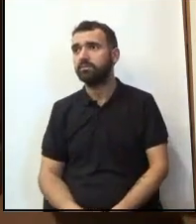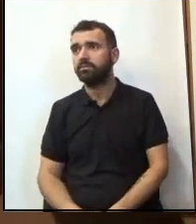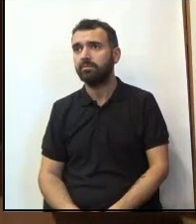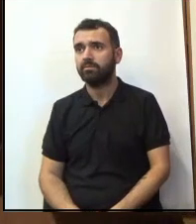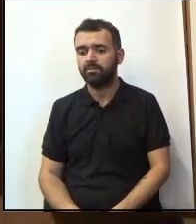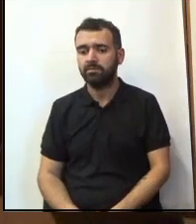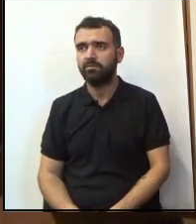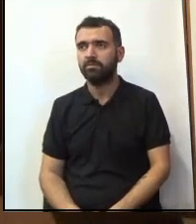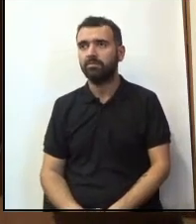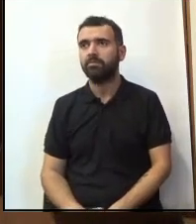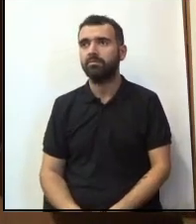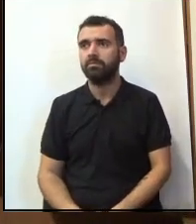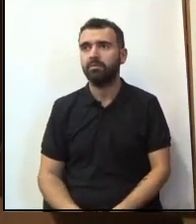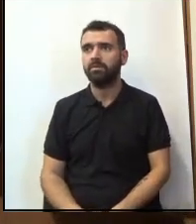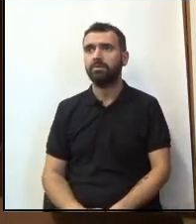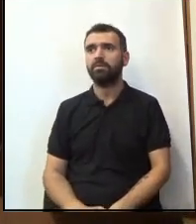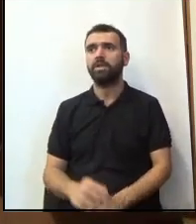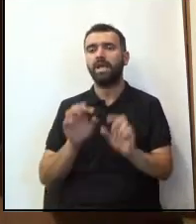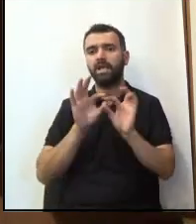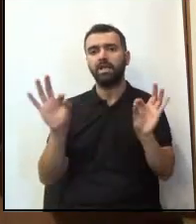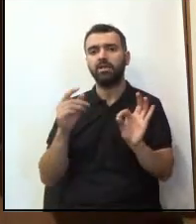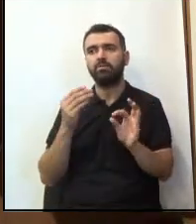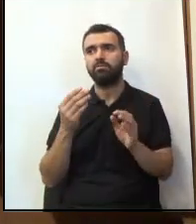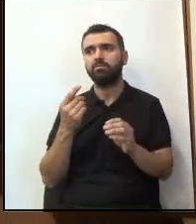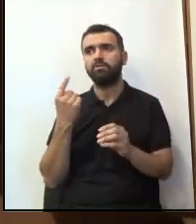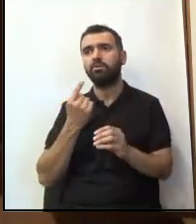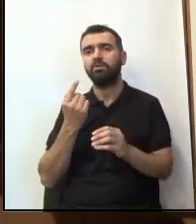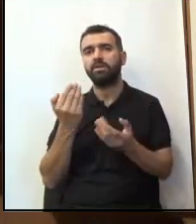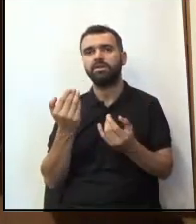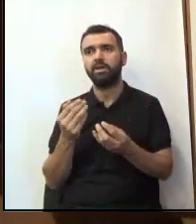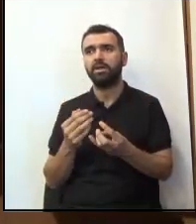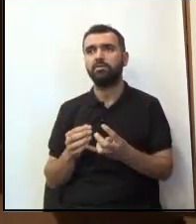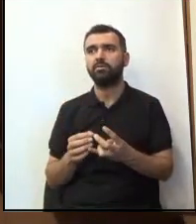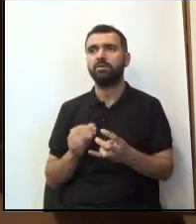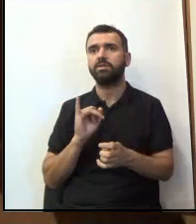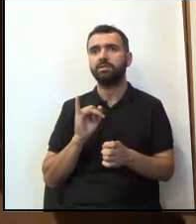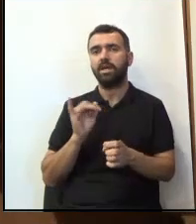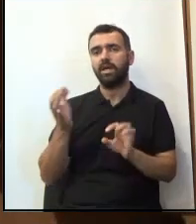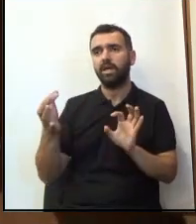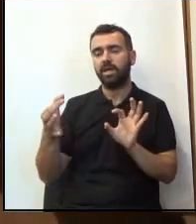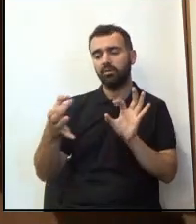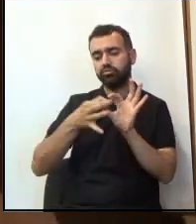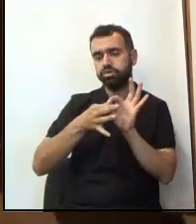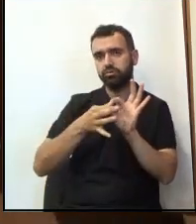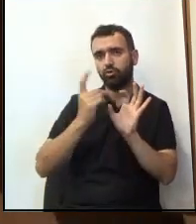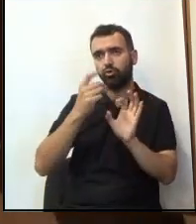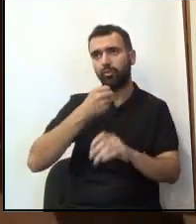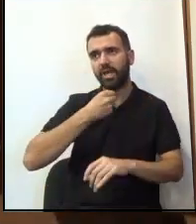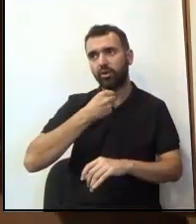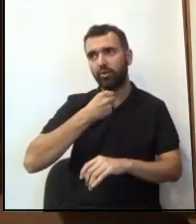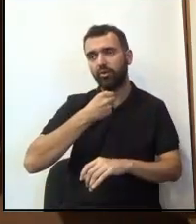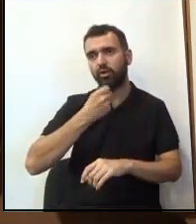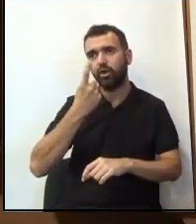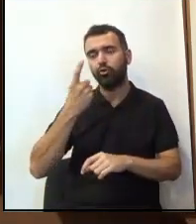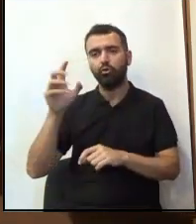Sí, pues sí, lo puede mandar a informática, sí, el link nomás es lo que necesitamos. Son las cosas, si conectamos un micrófono y